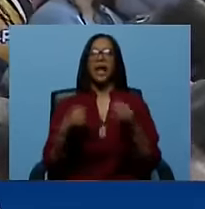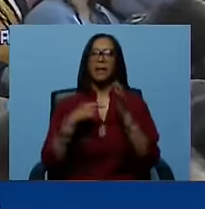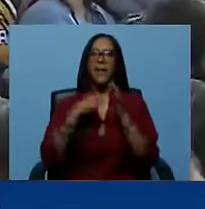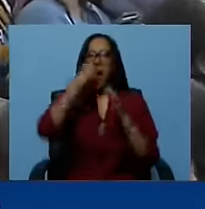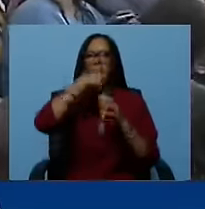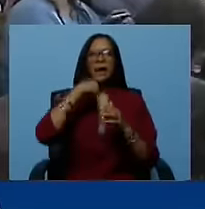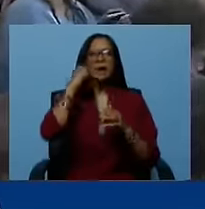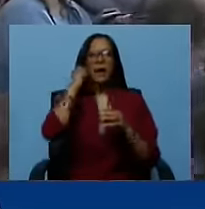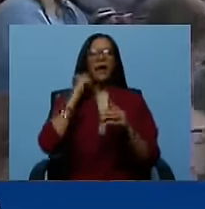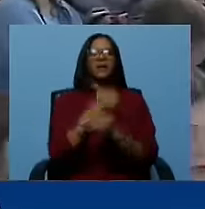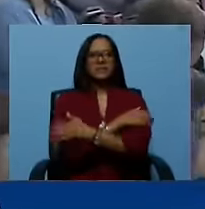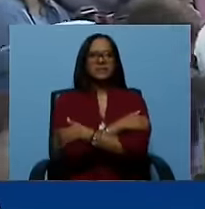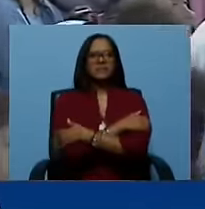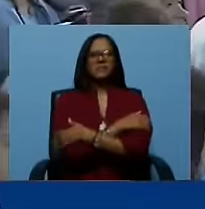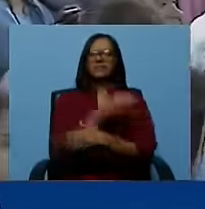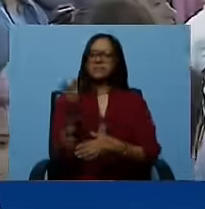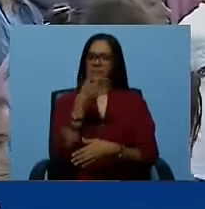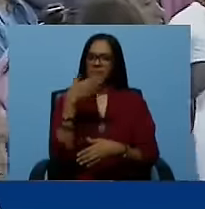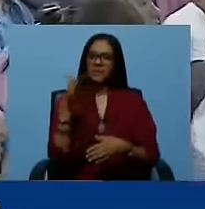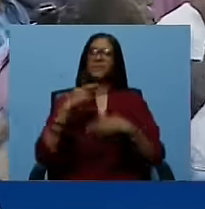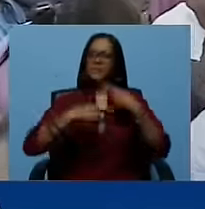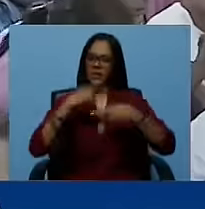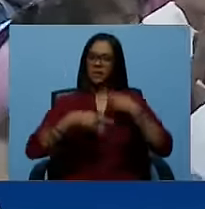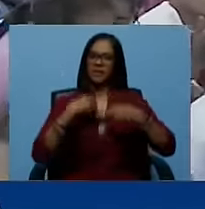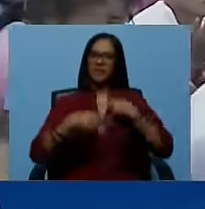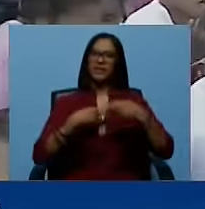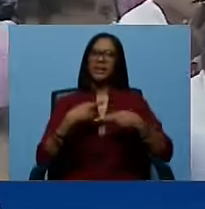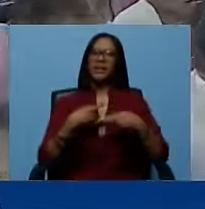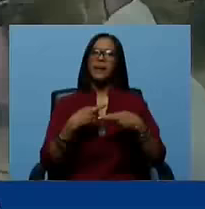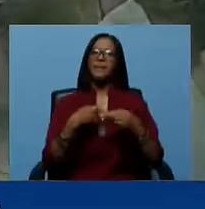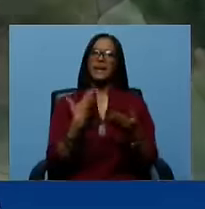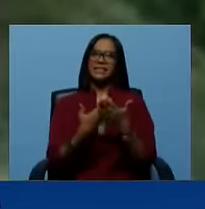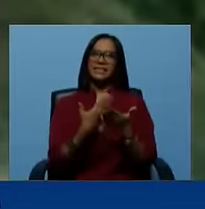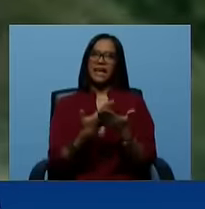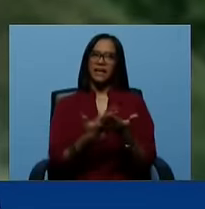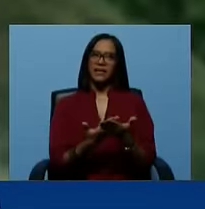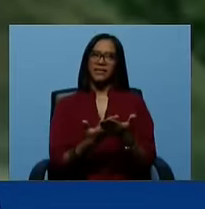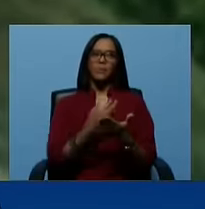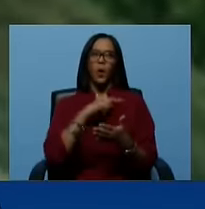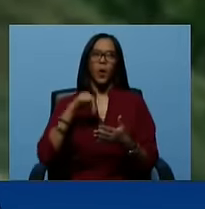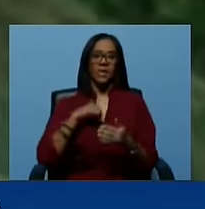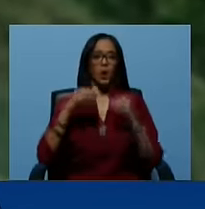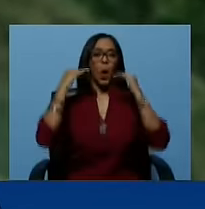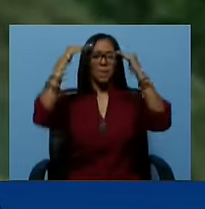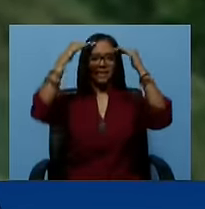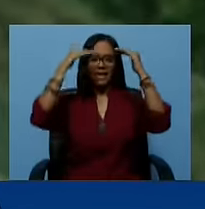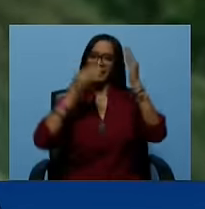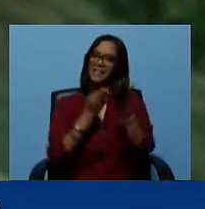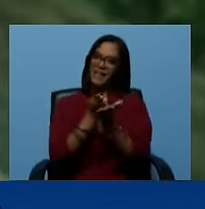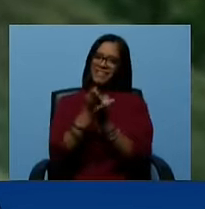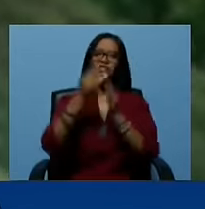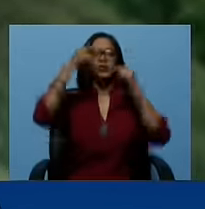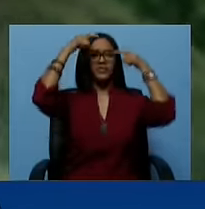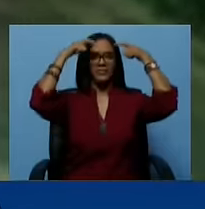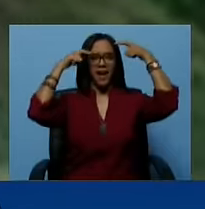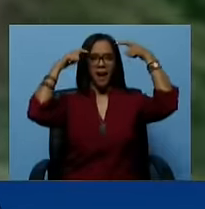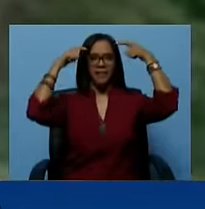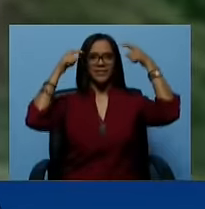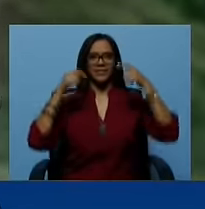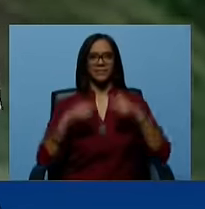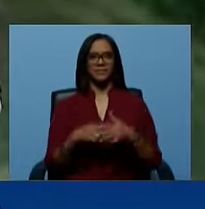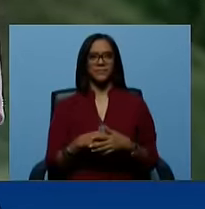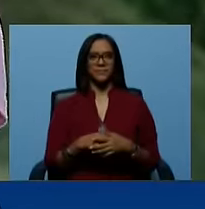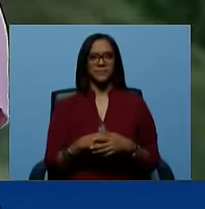que abrazamos las banderas de la Revolución Bolivariana, planteada por nuestro comandante eterno Hugo Rafael